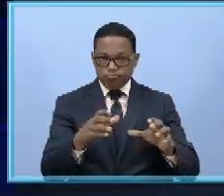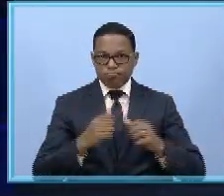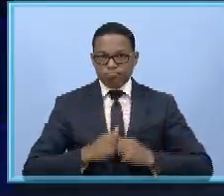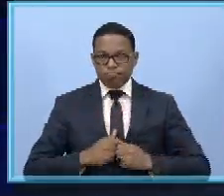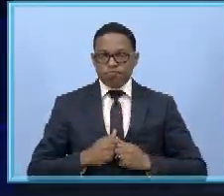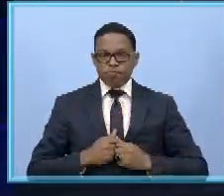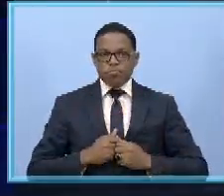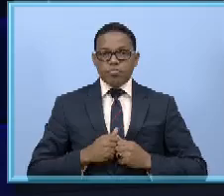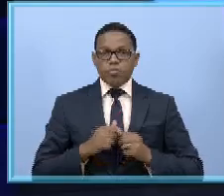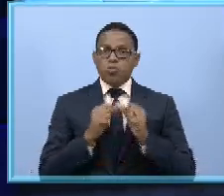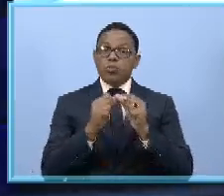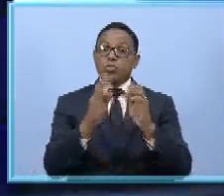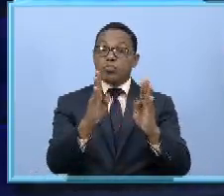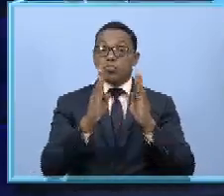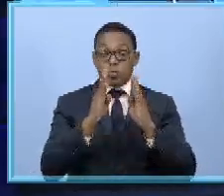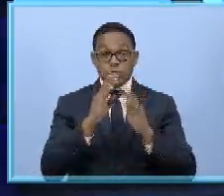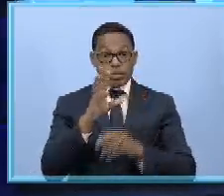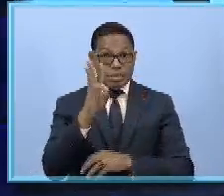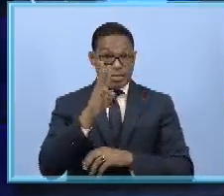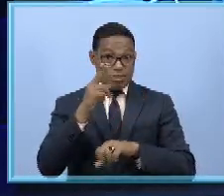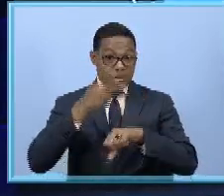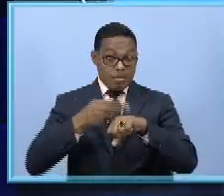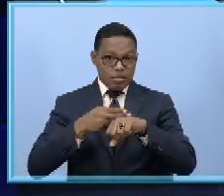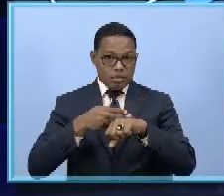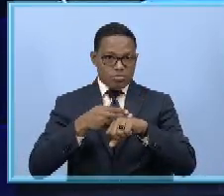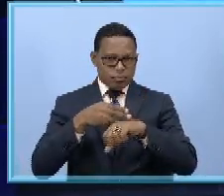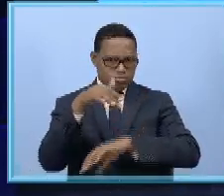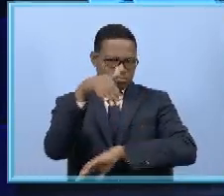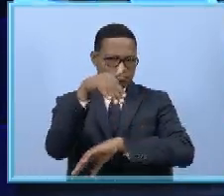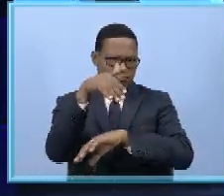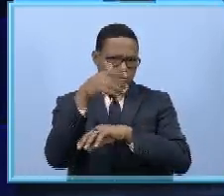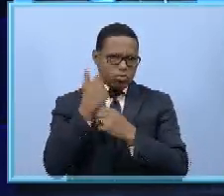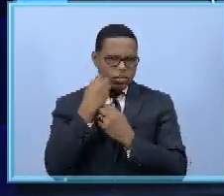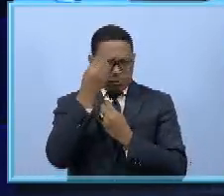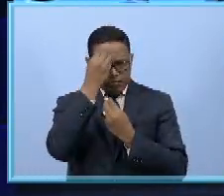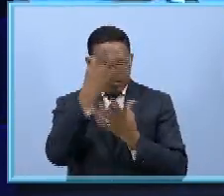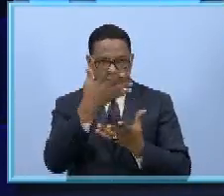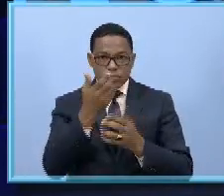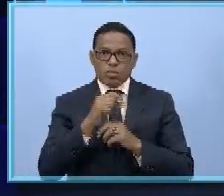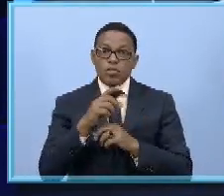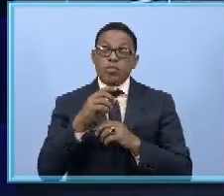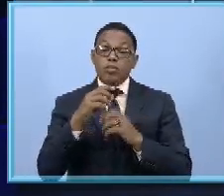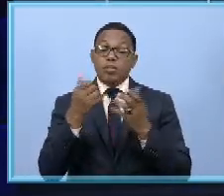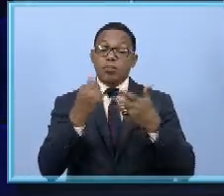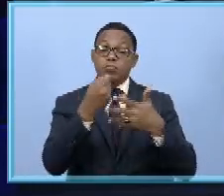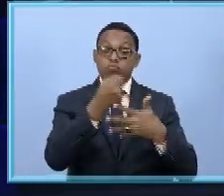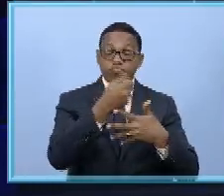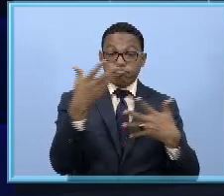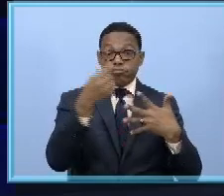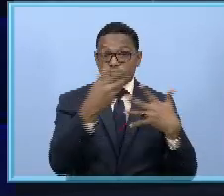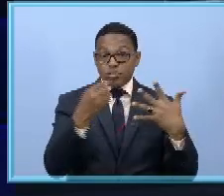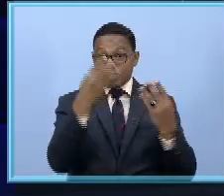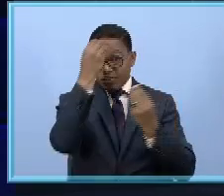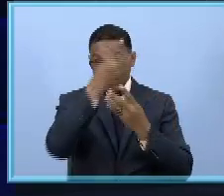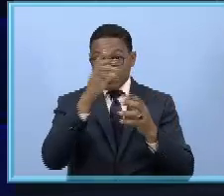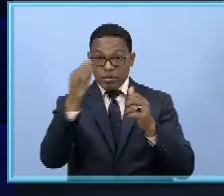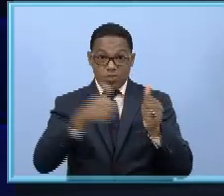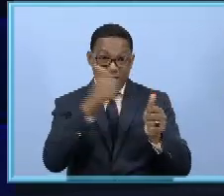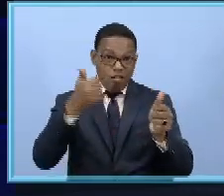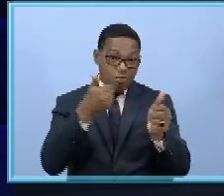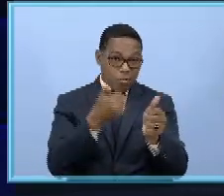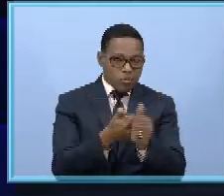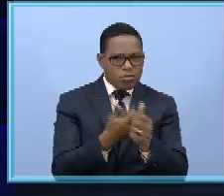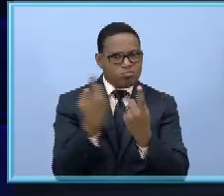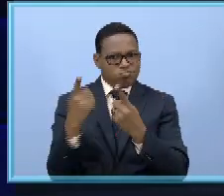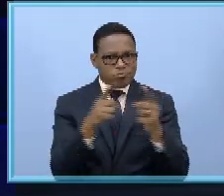sintonía junto a nosotros. Les recuerdo que a las 6 de la tarde, en nuestra emisión estelar de Central de Noticias, tendremos un despliegue de informaciones actualizadas de todo lo que ha